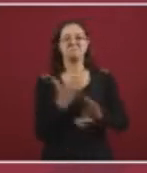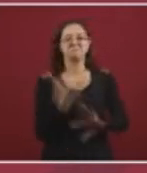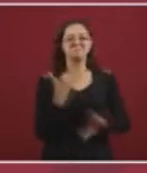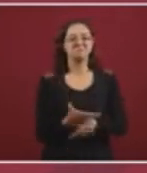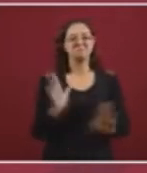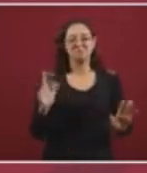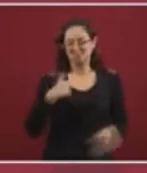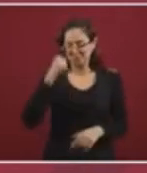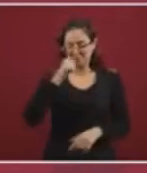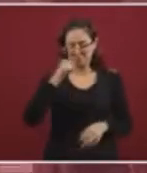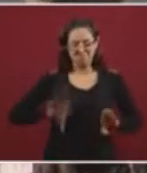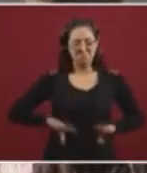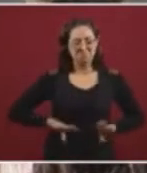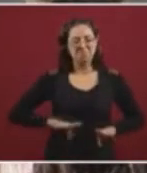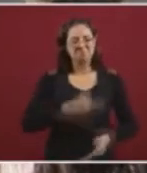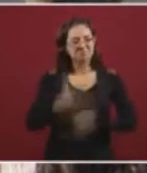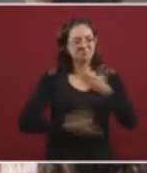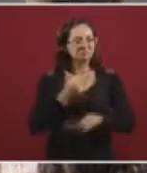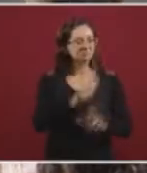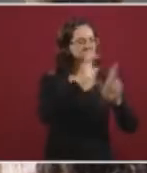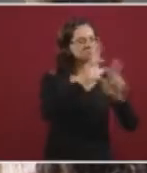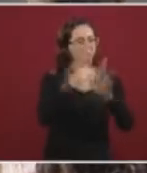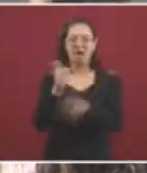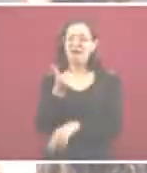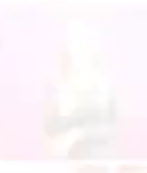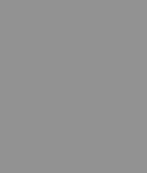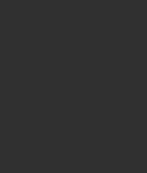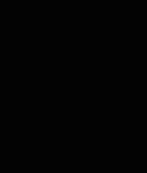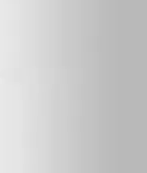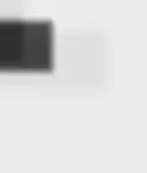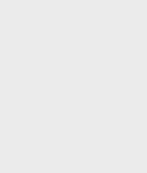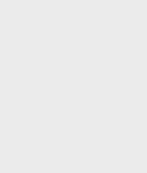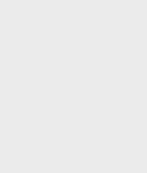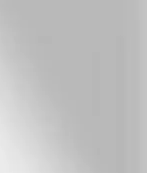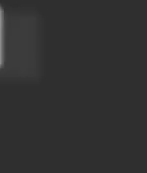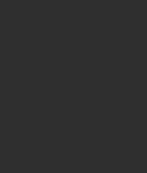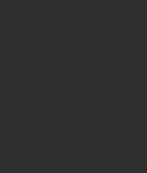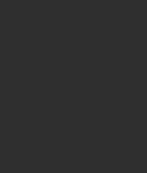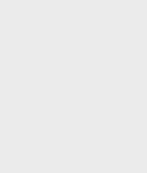respeto a todos. Gracias, Manuel.